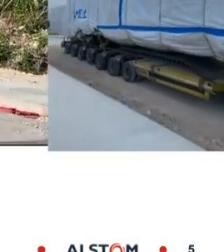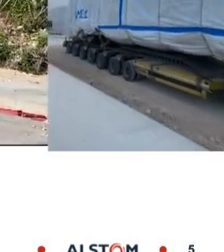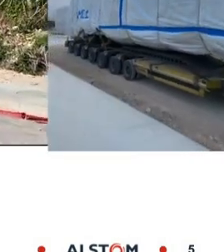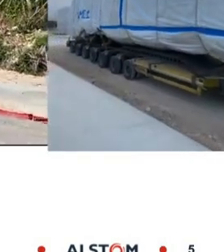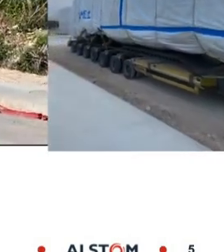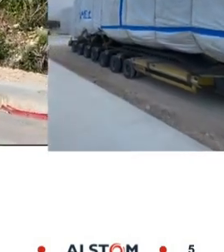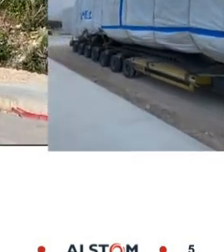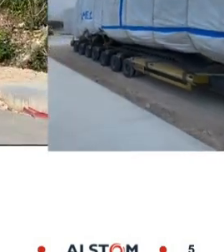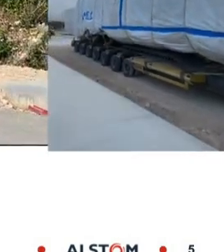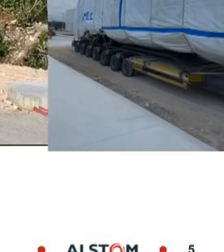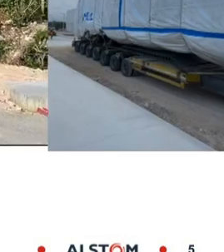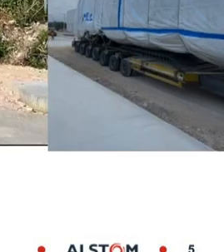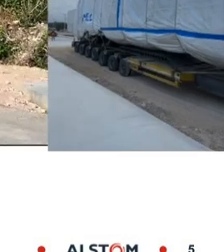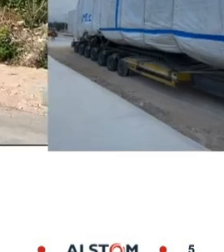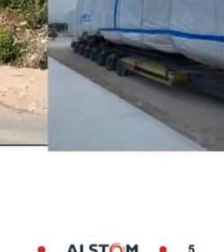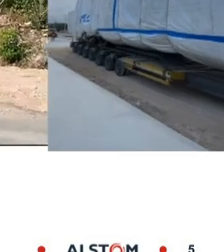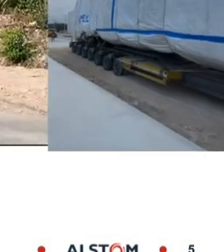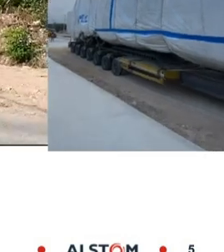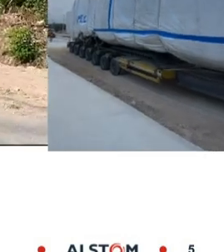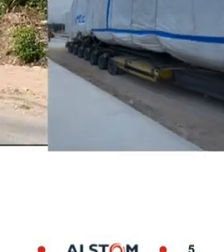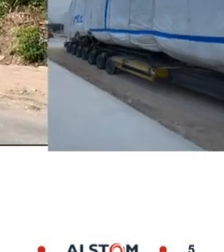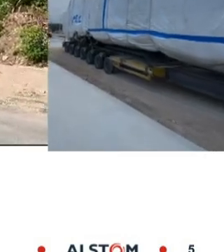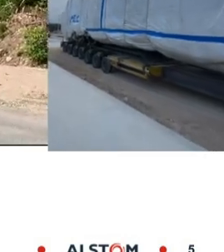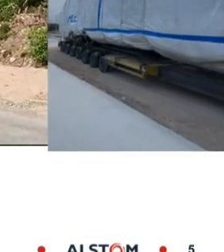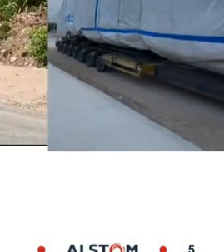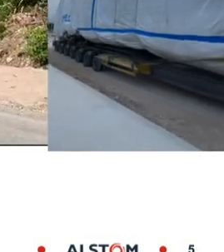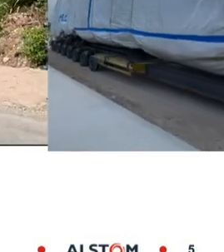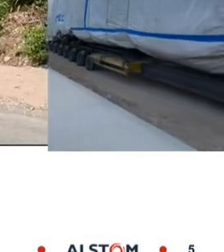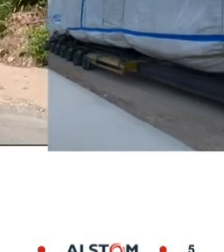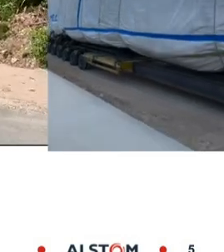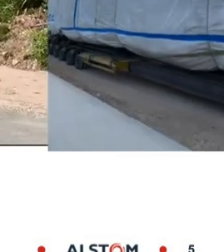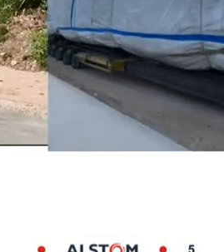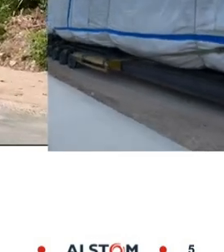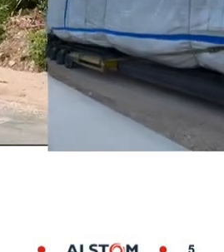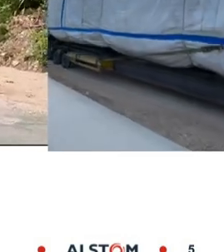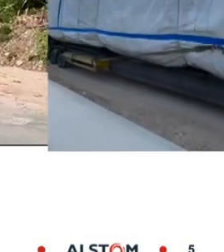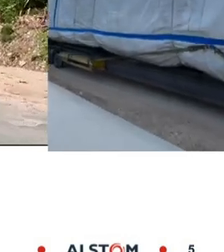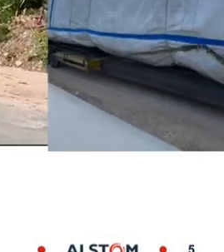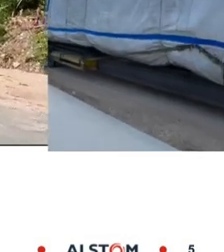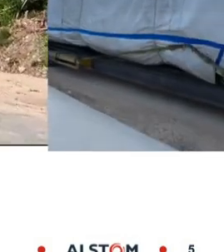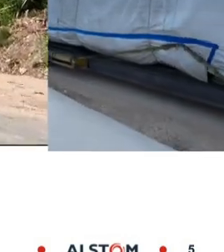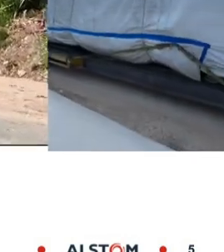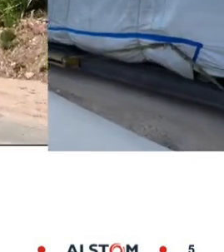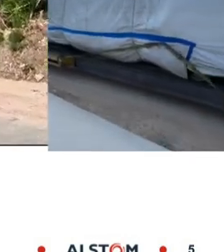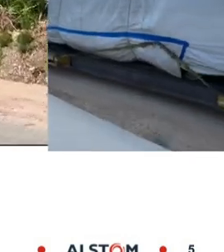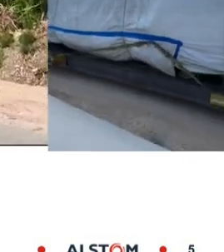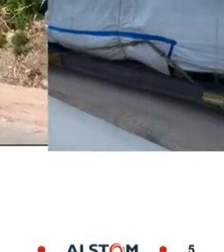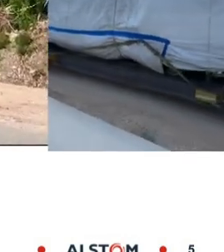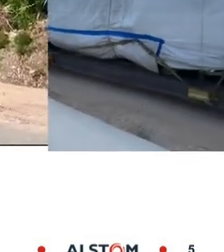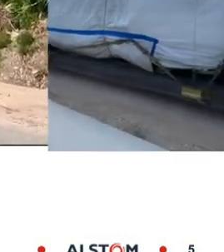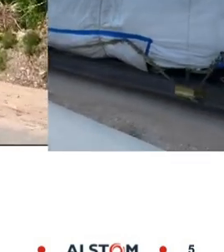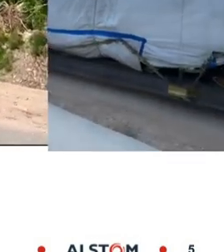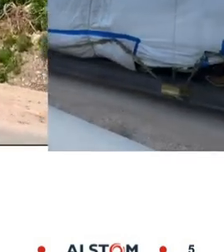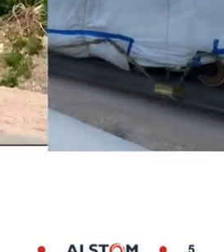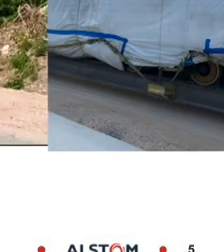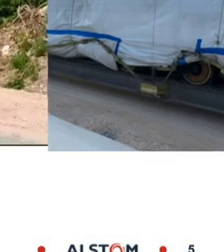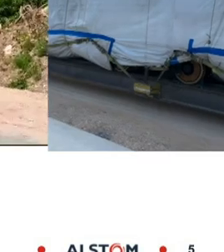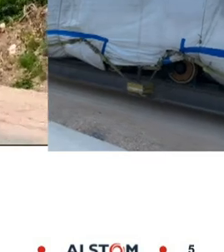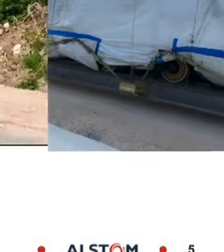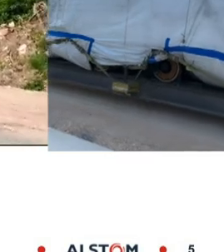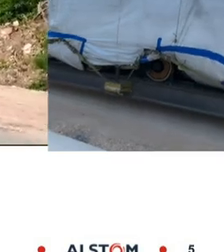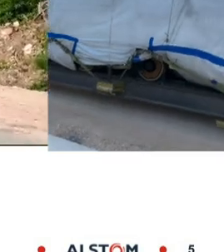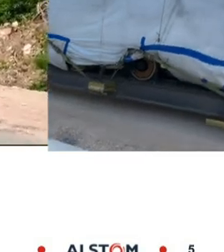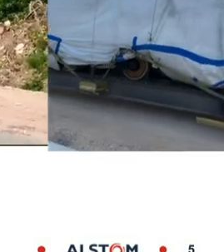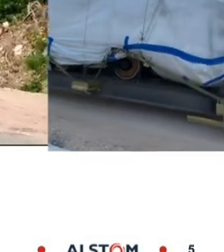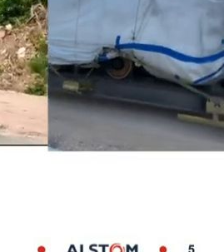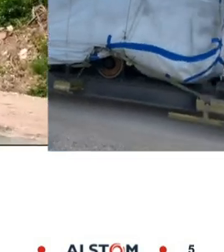la Secretaría de Infraestructura, Comunicaciones y Transportes, la Guardia Nacional, que nos ayudan a la seguridad de estos traslados. El siguiente.